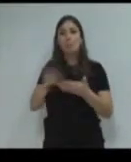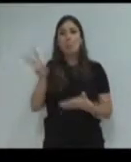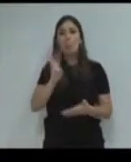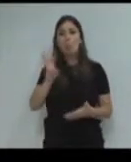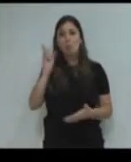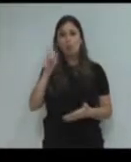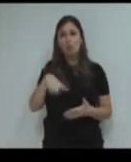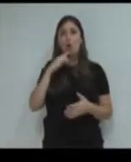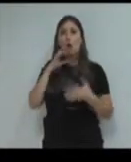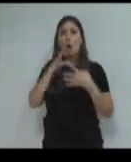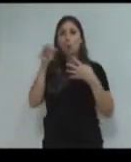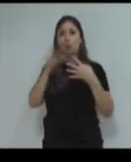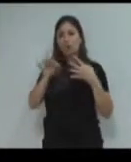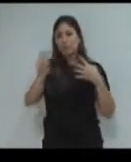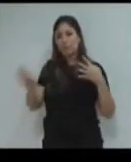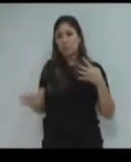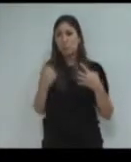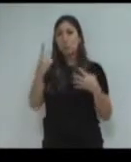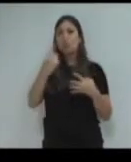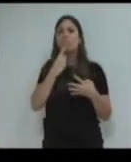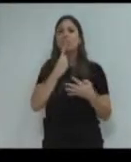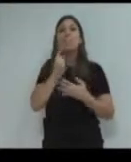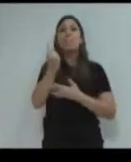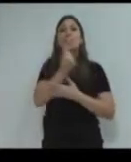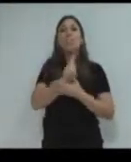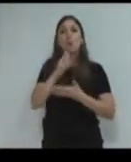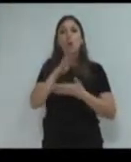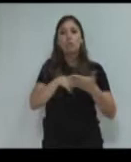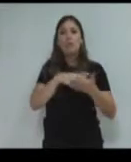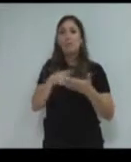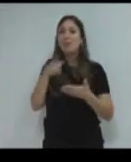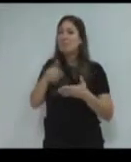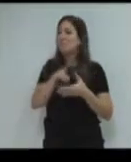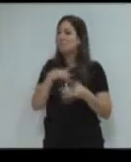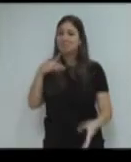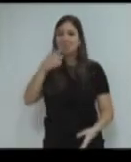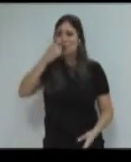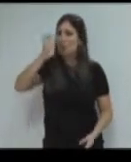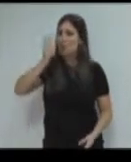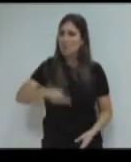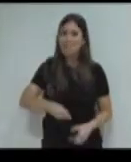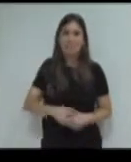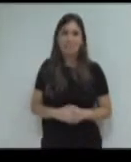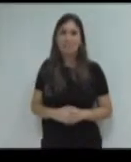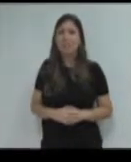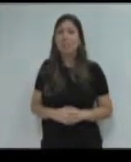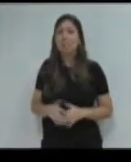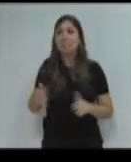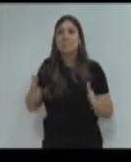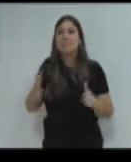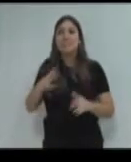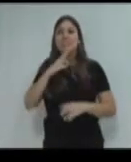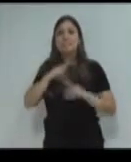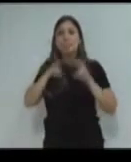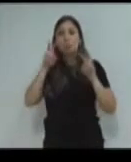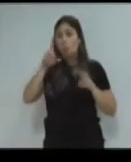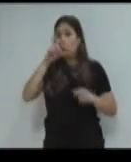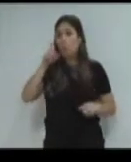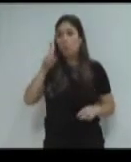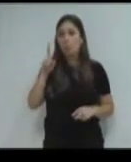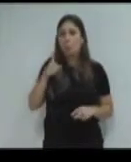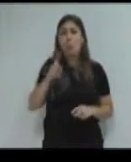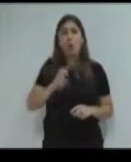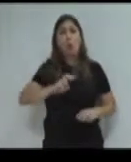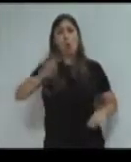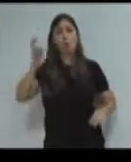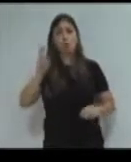varias opciones. Hay una que pone dibujar tabla, esa no es válida. Pero no me acuerdo cómo se llama, pero